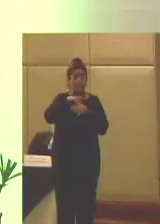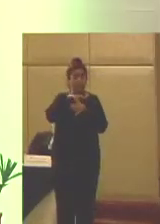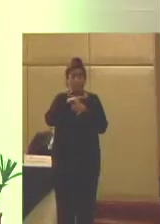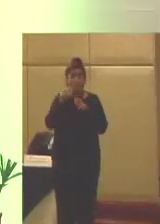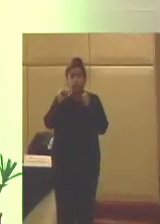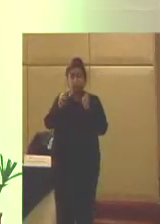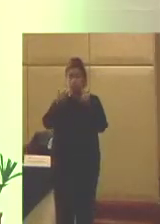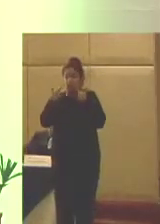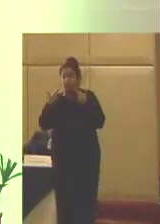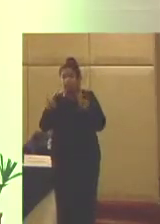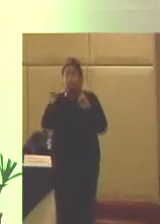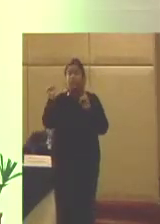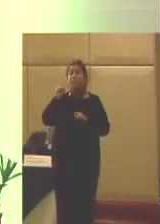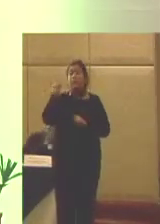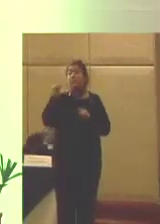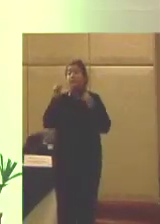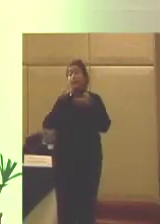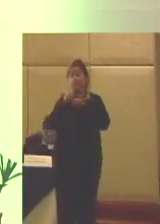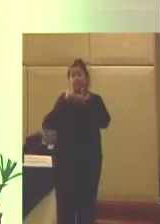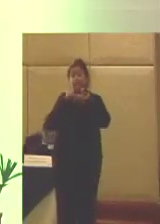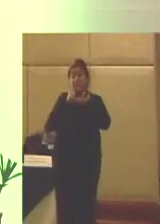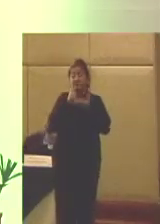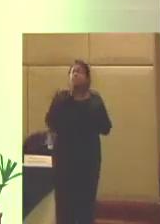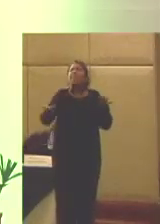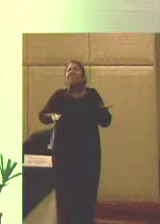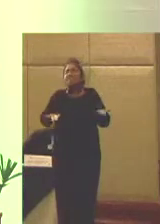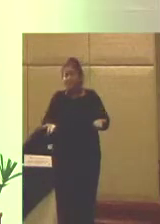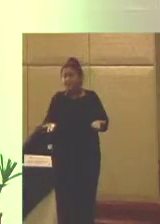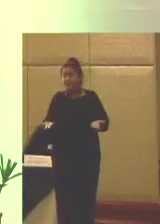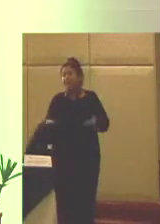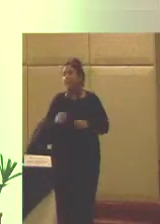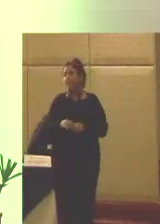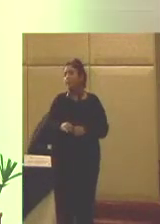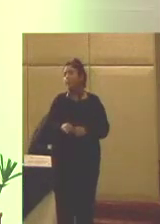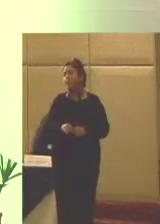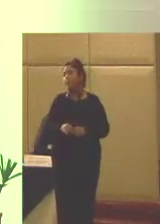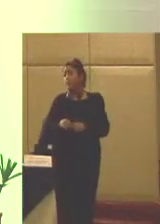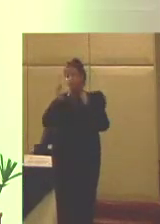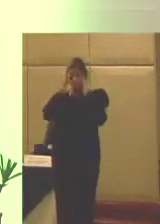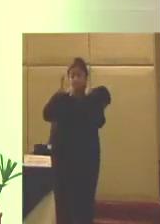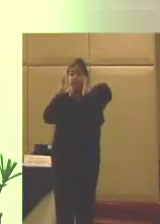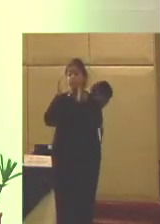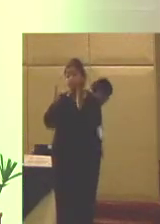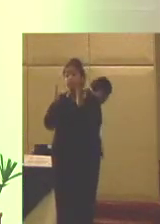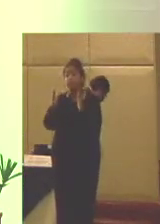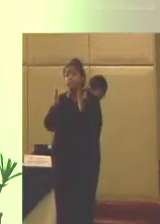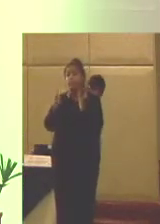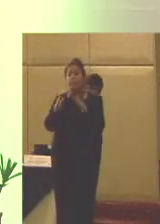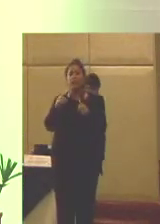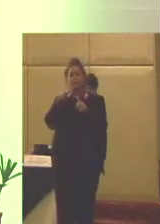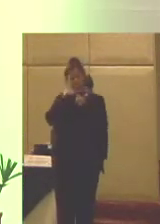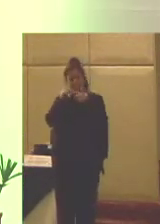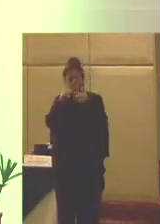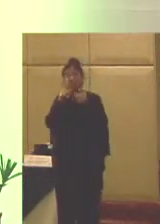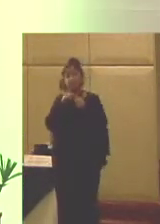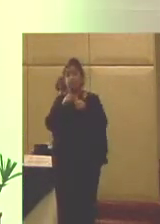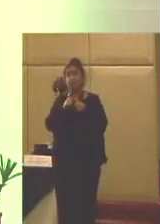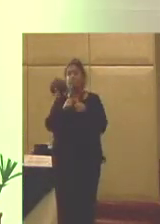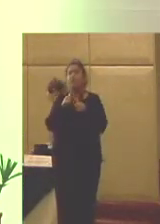recuperación y la reconstrucción. Particularmente el caso que hoy nos ocupa nos enfoca en esta tercera etapa que tiene que ver con los procesos de